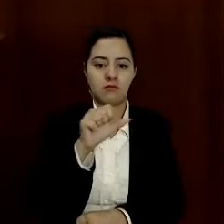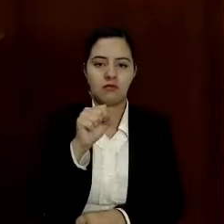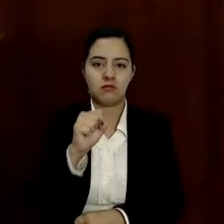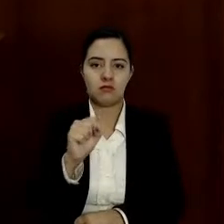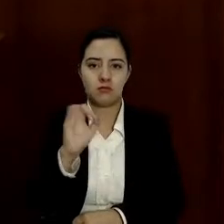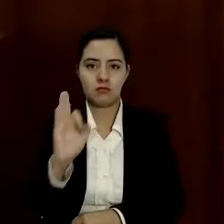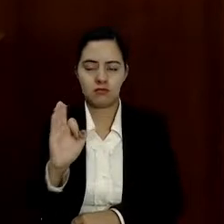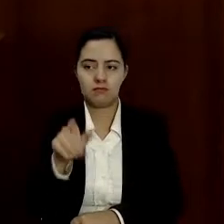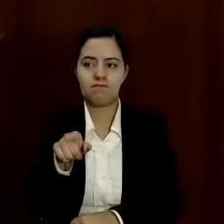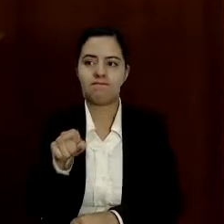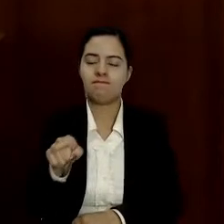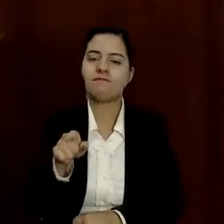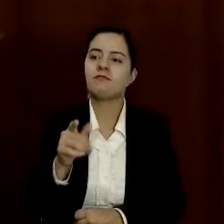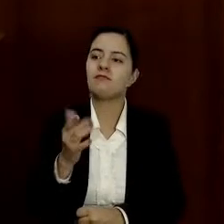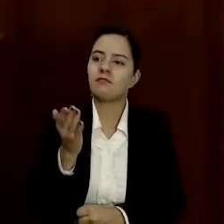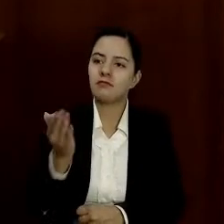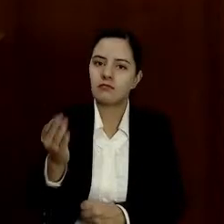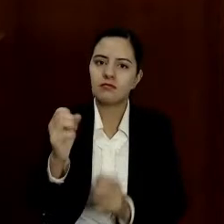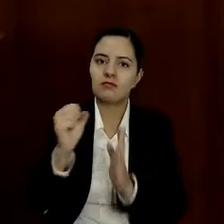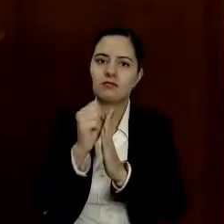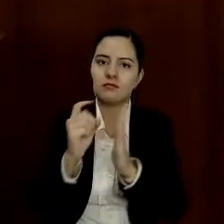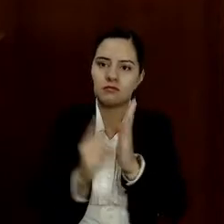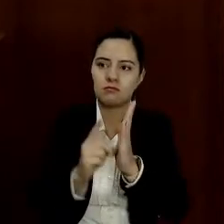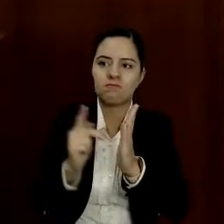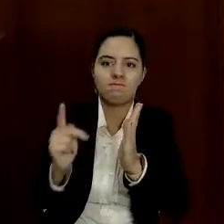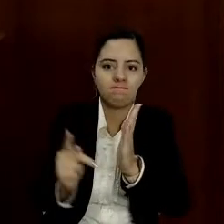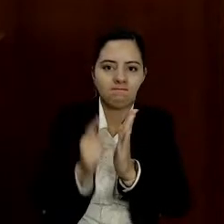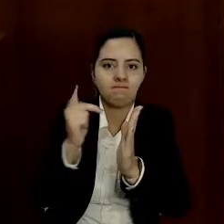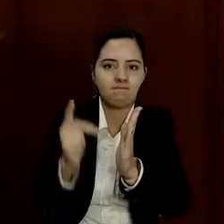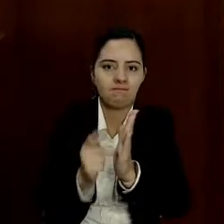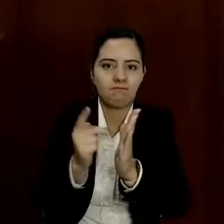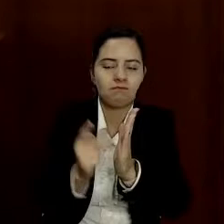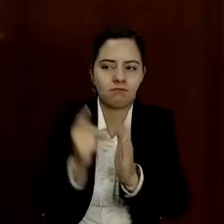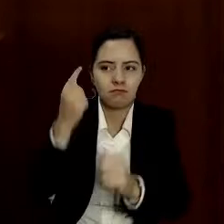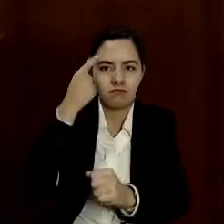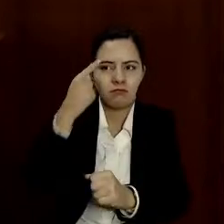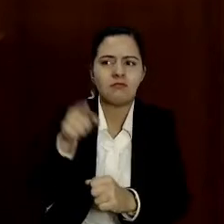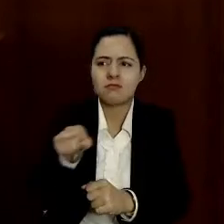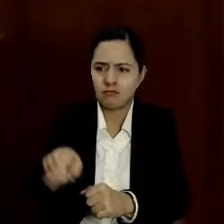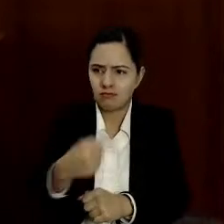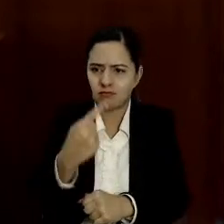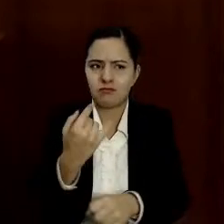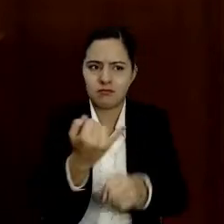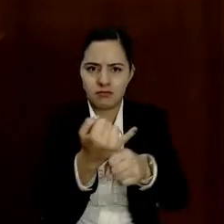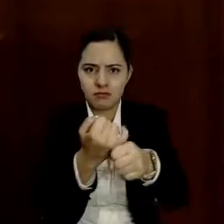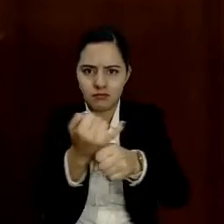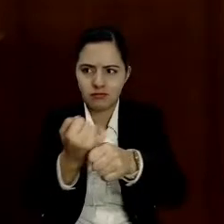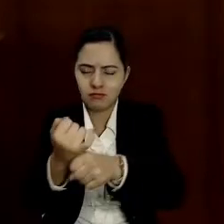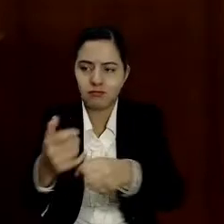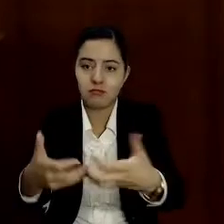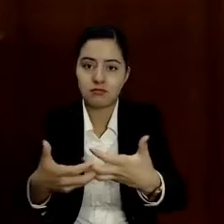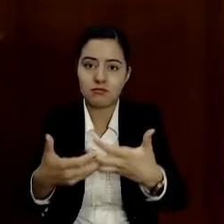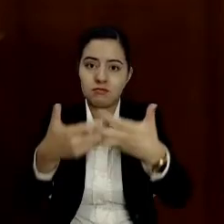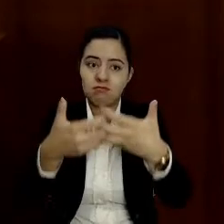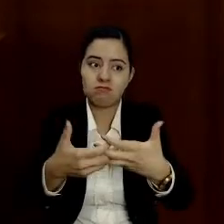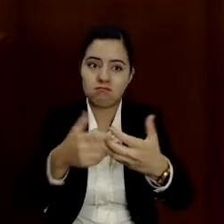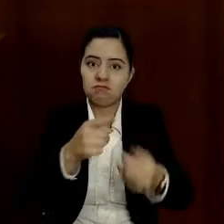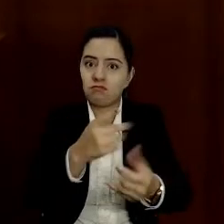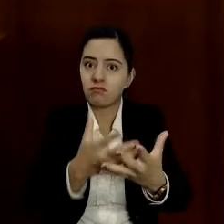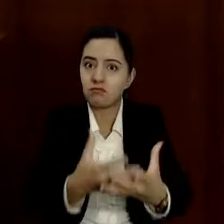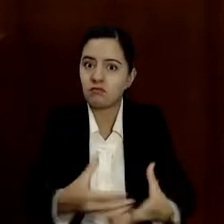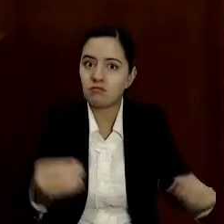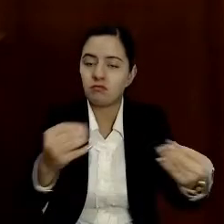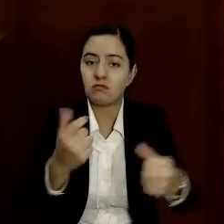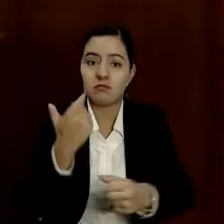de solicitudes para investigar particulares y empresas que desaparecieron con recursos que les entregó el